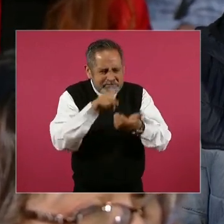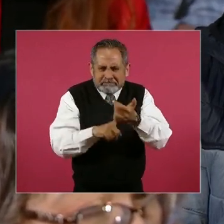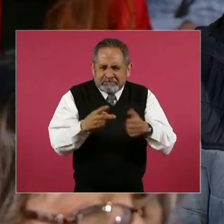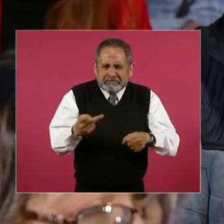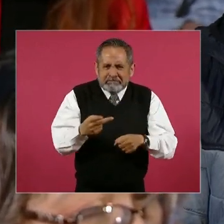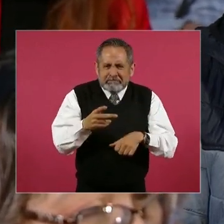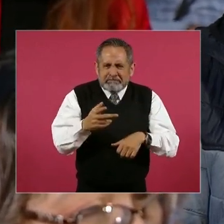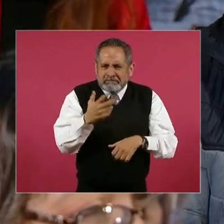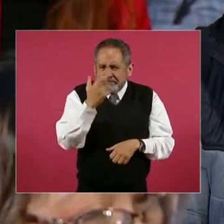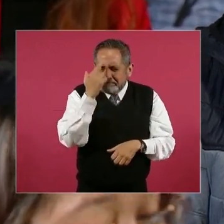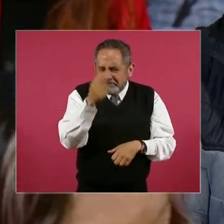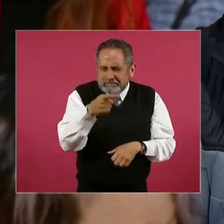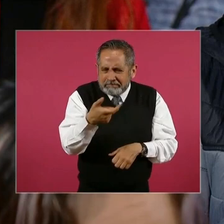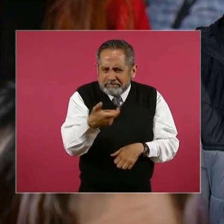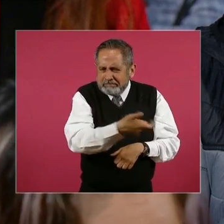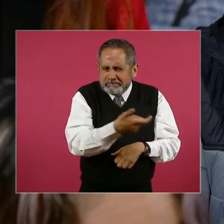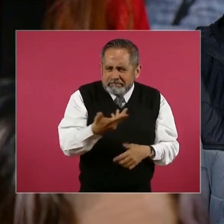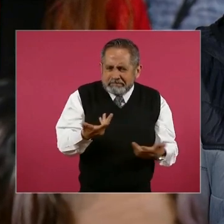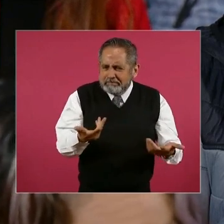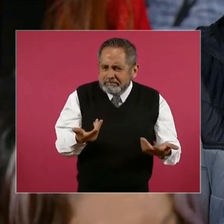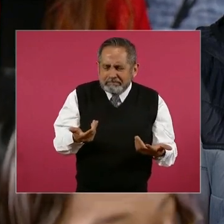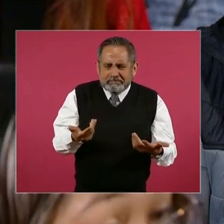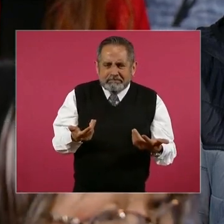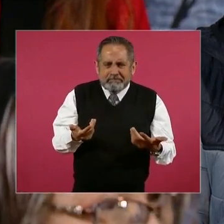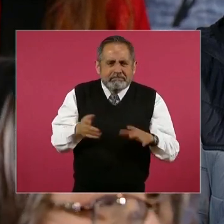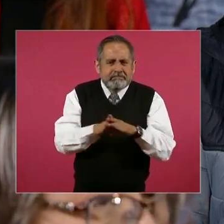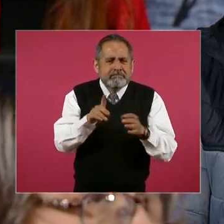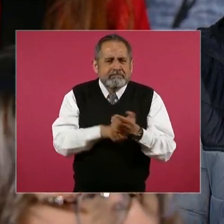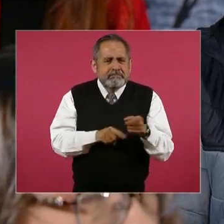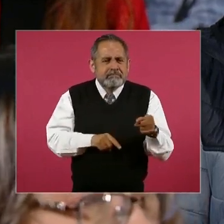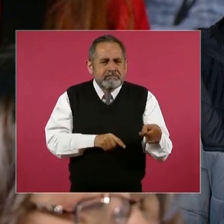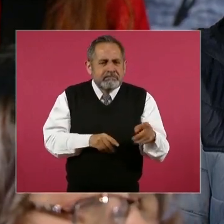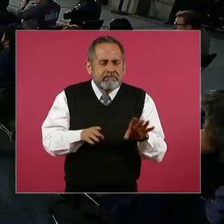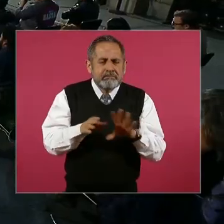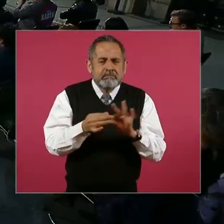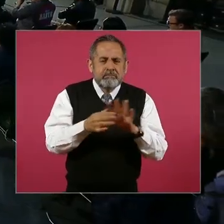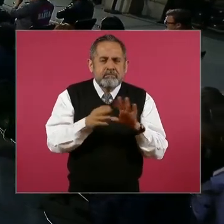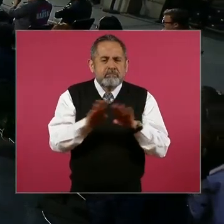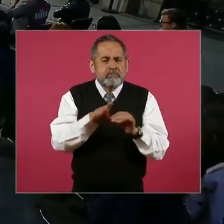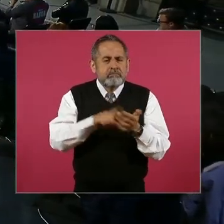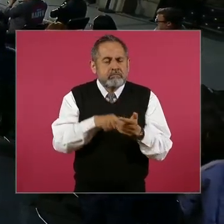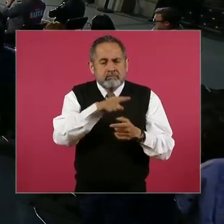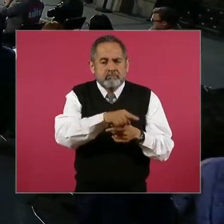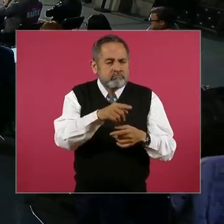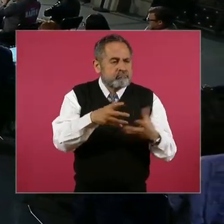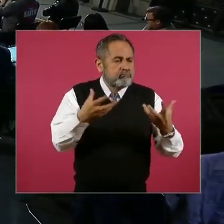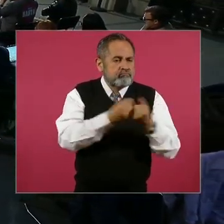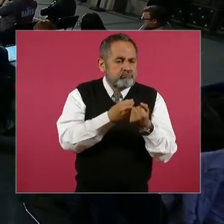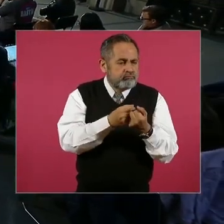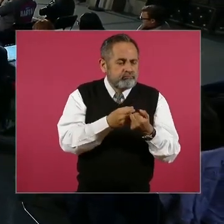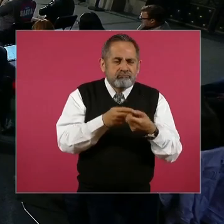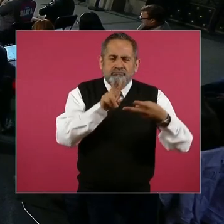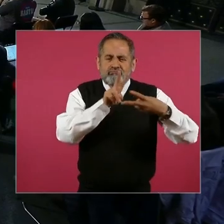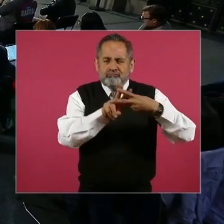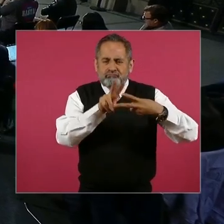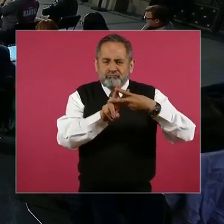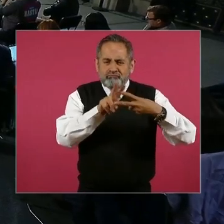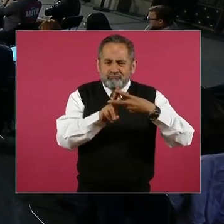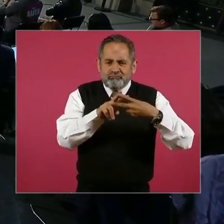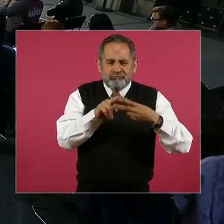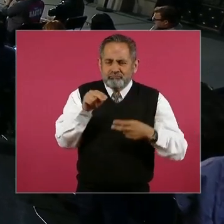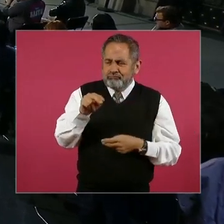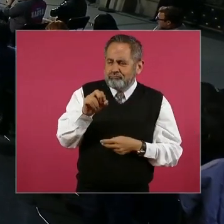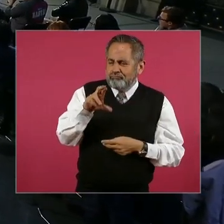estos corporativos si se podrían estar relacionados precisamente con esta campaña negra con esos hashtags de